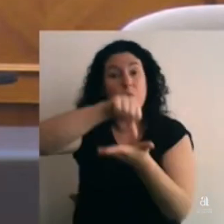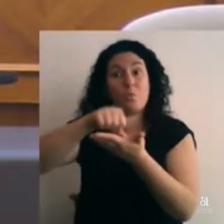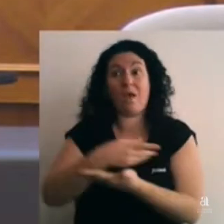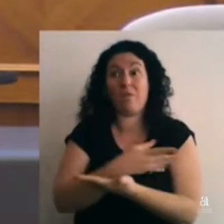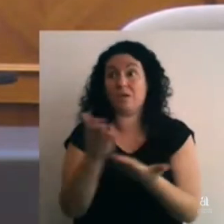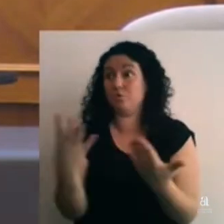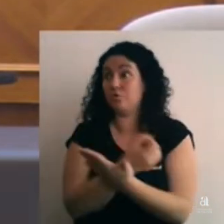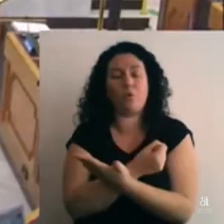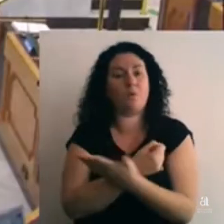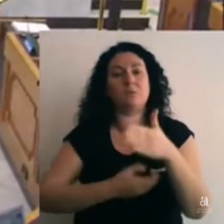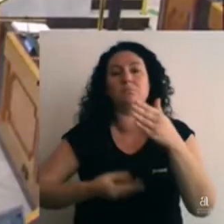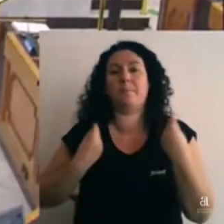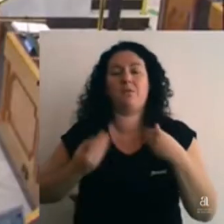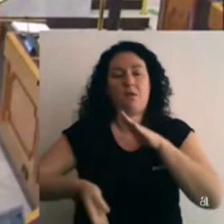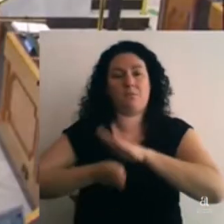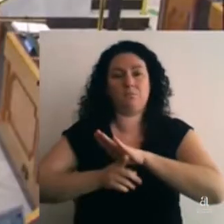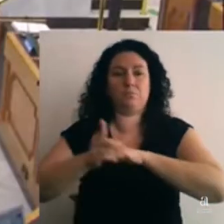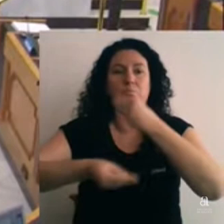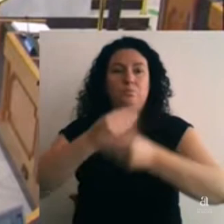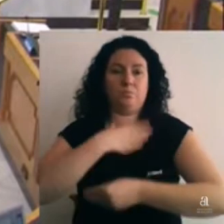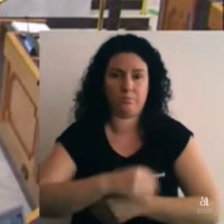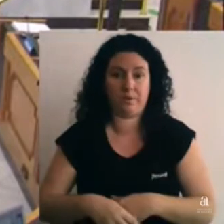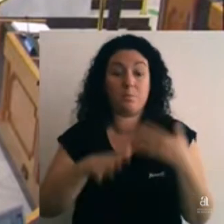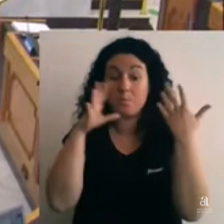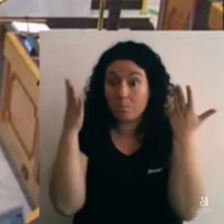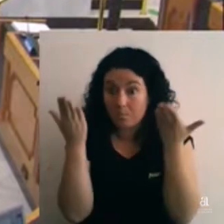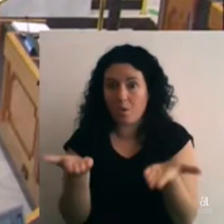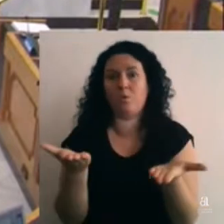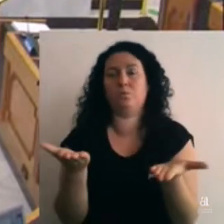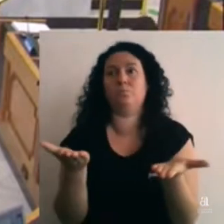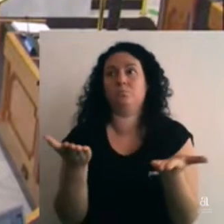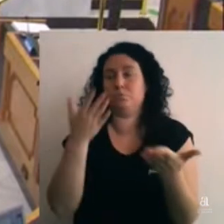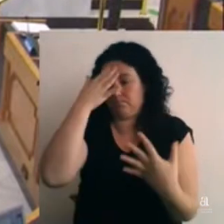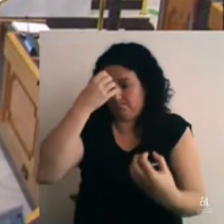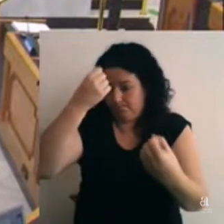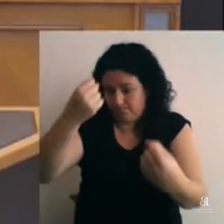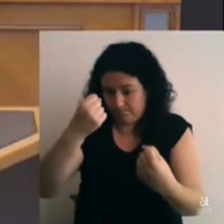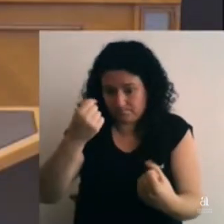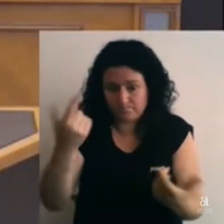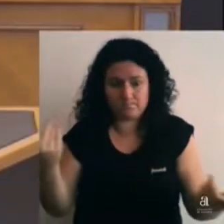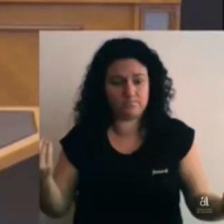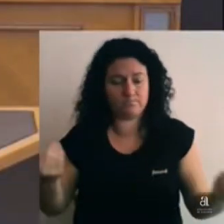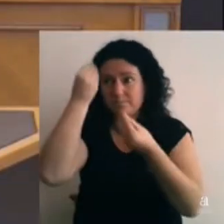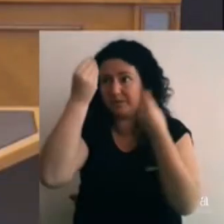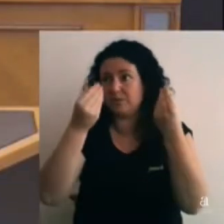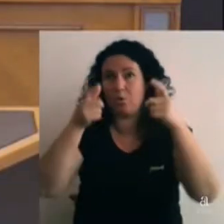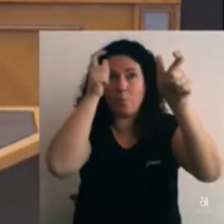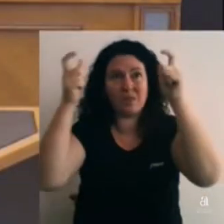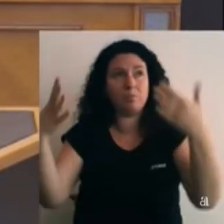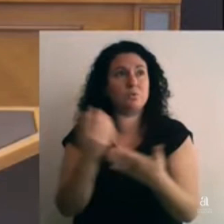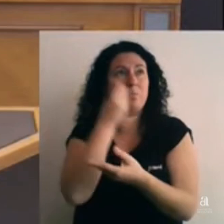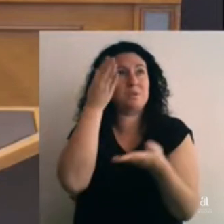continuar desarrollándose. Y por eso, con todo el convencimiento, pensando en el beneficio de los municipios de esta provincia,